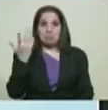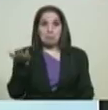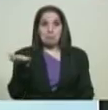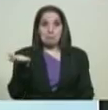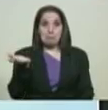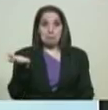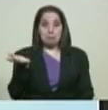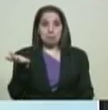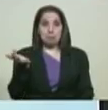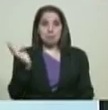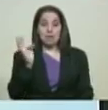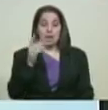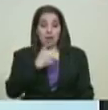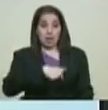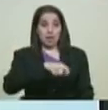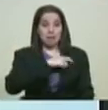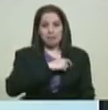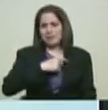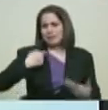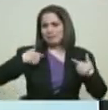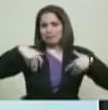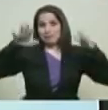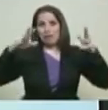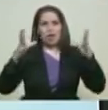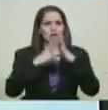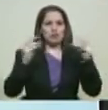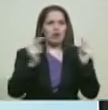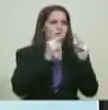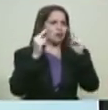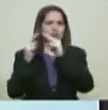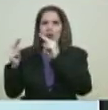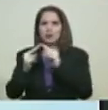En España yo soy más famoso que Mariano Rajoy.